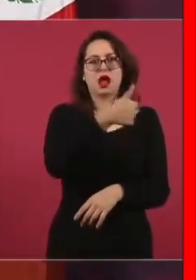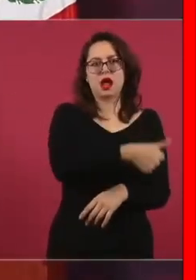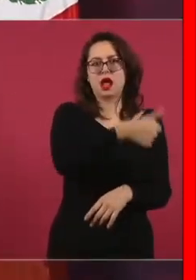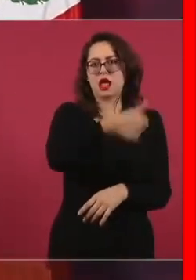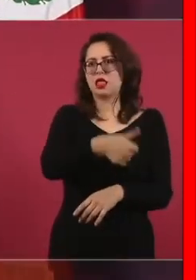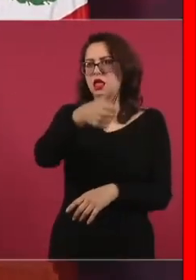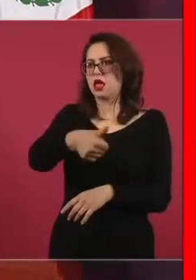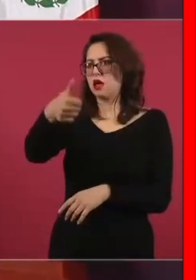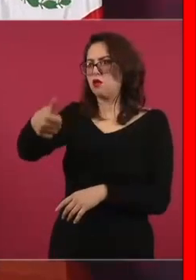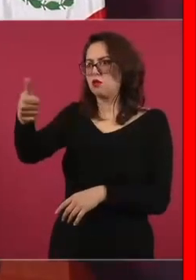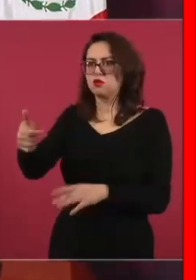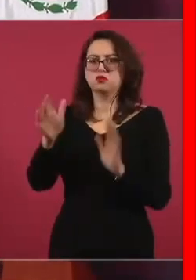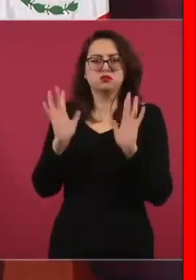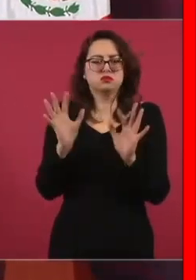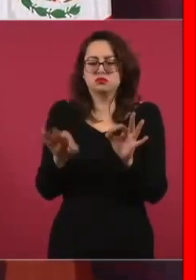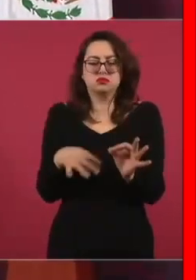ya